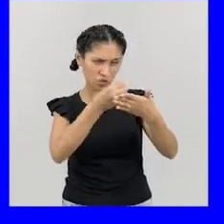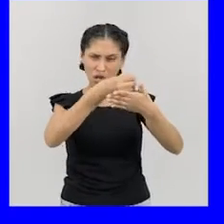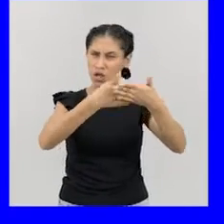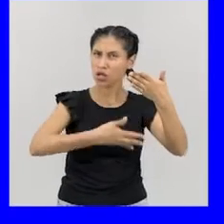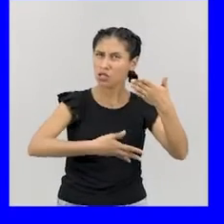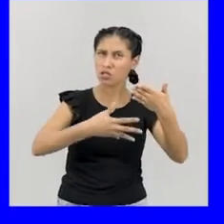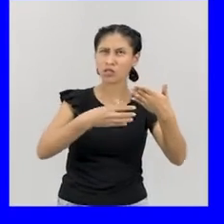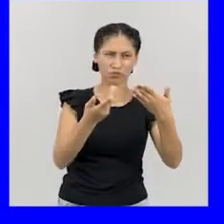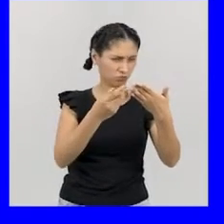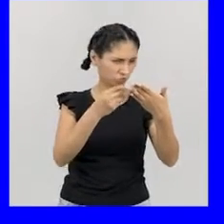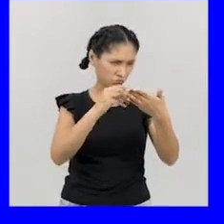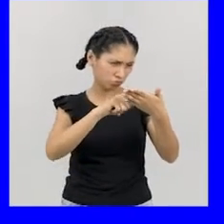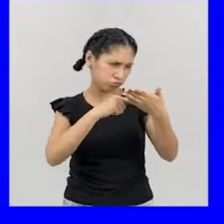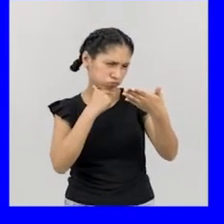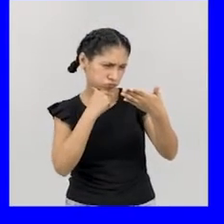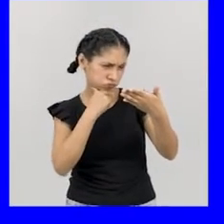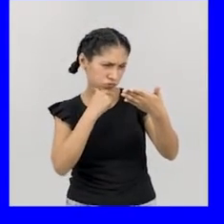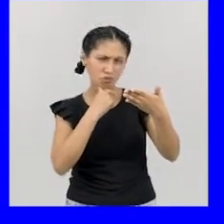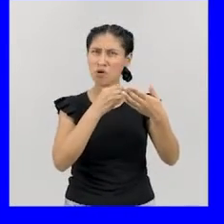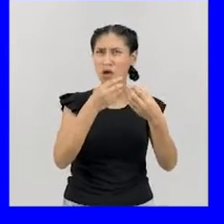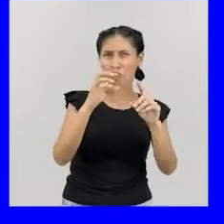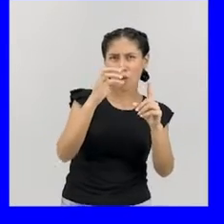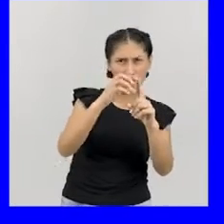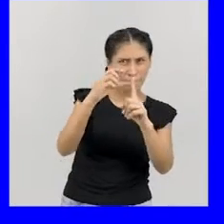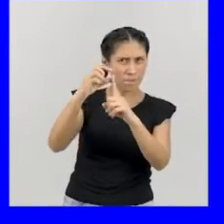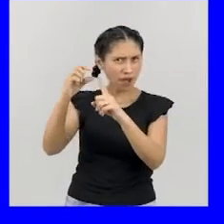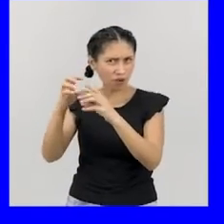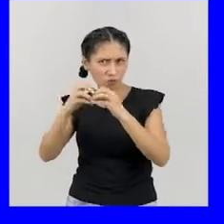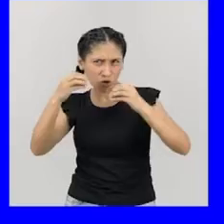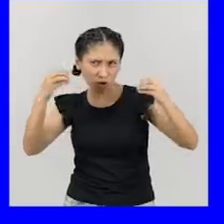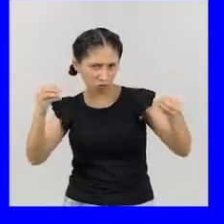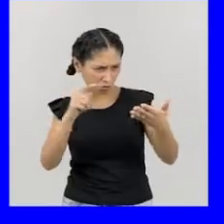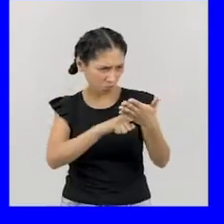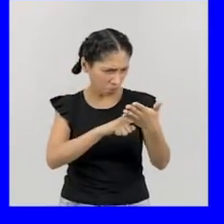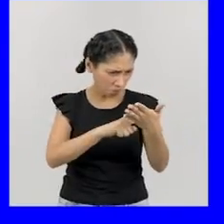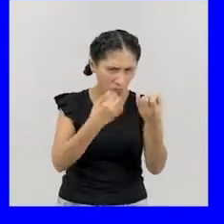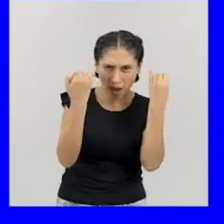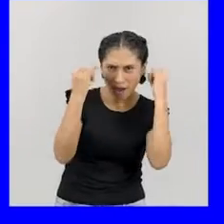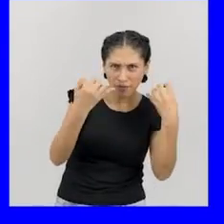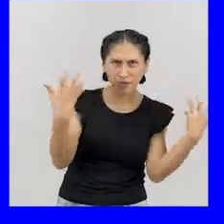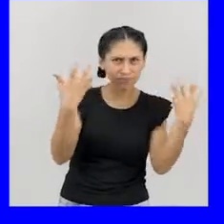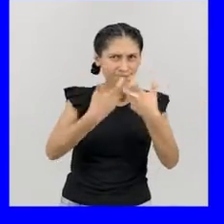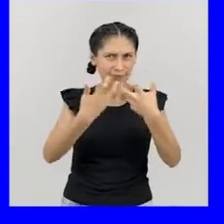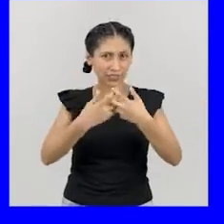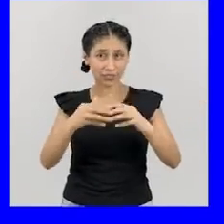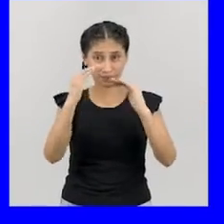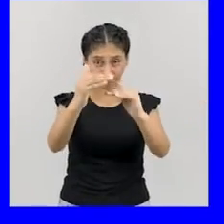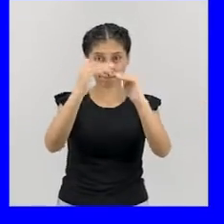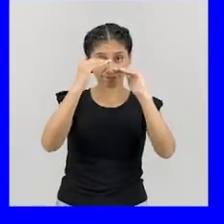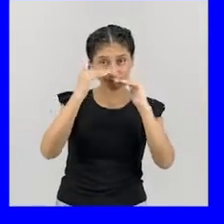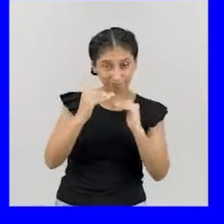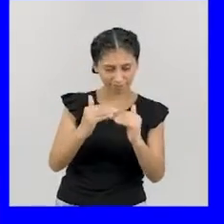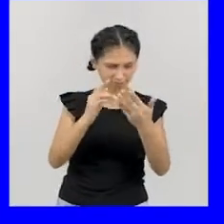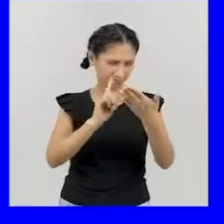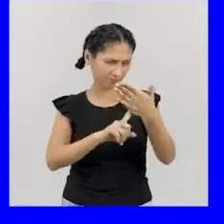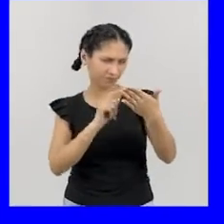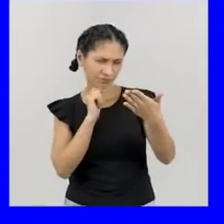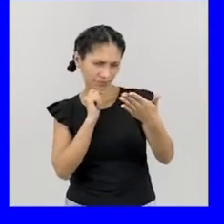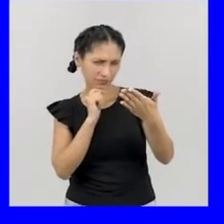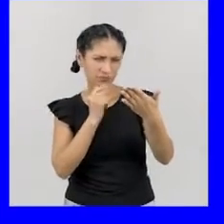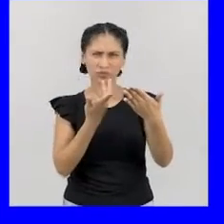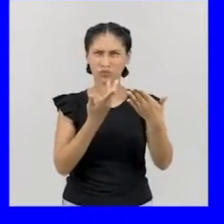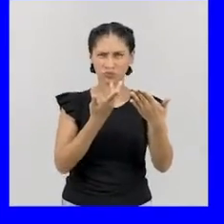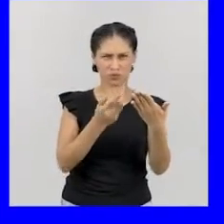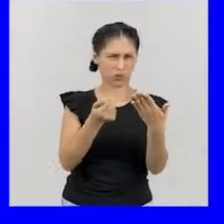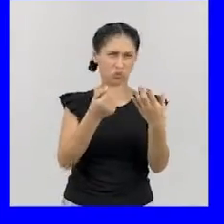cierre. Construir párrafos con una idea temática. En relación con la coherencia se deben revisar